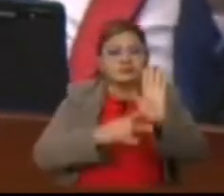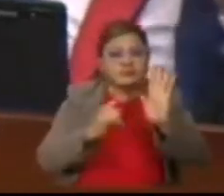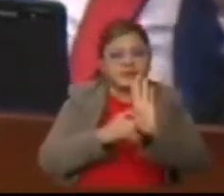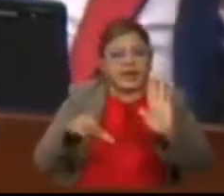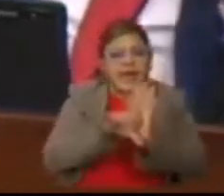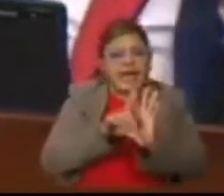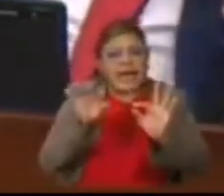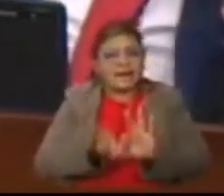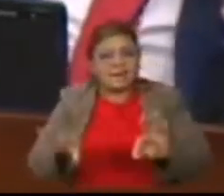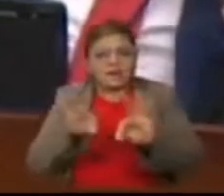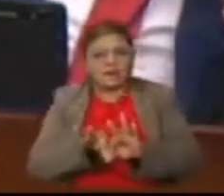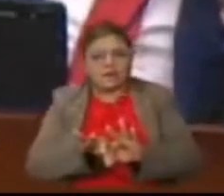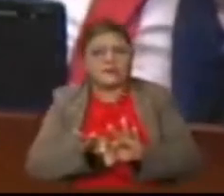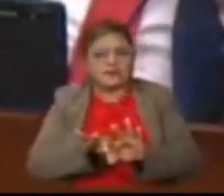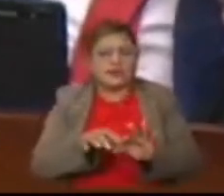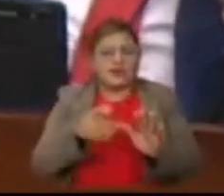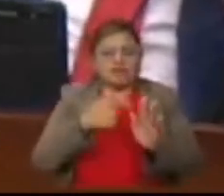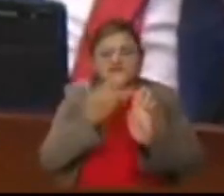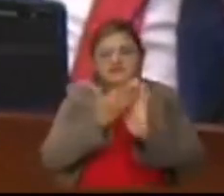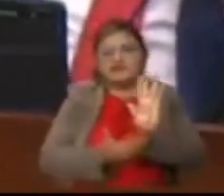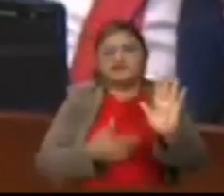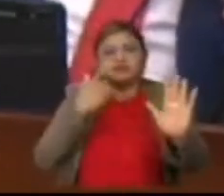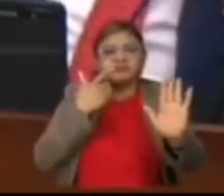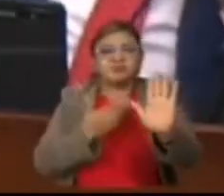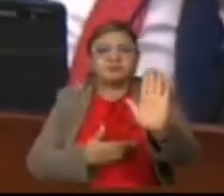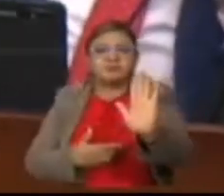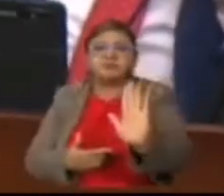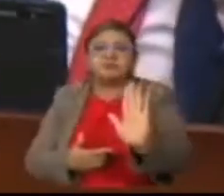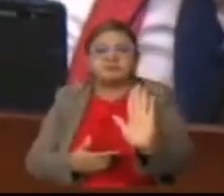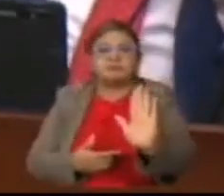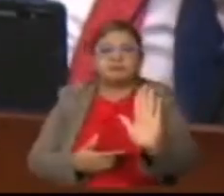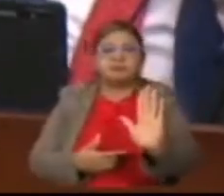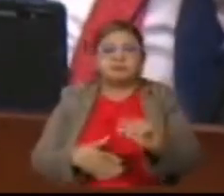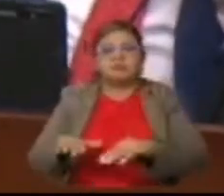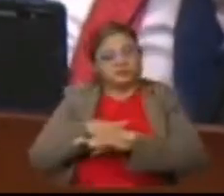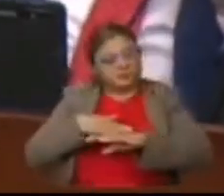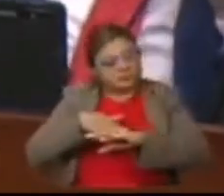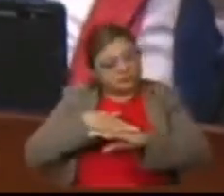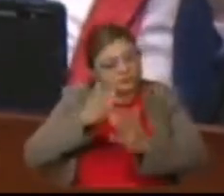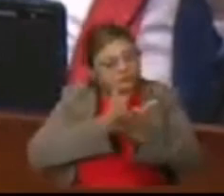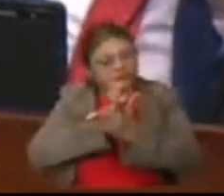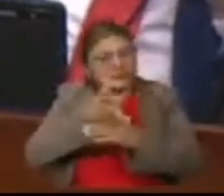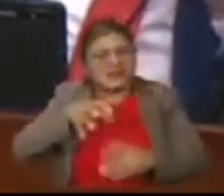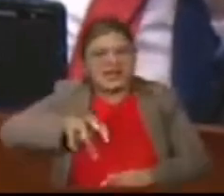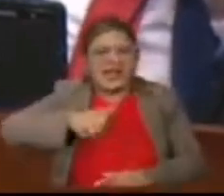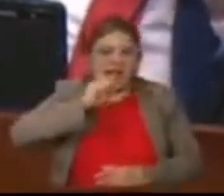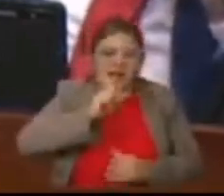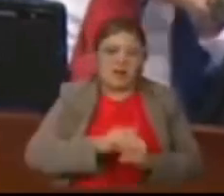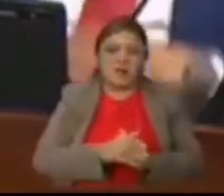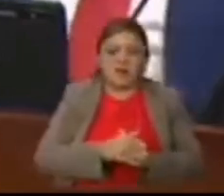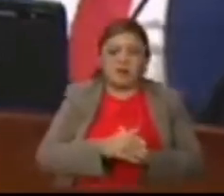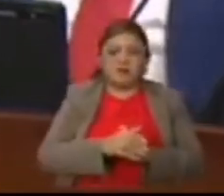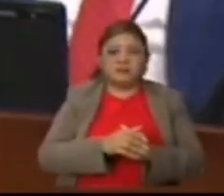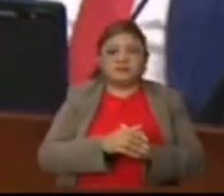todas estas comunidades el real acceso al agua potable a través de